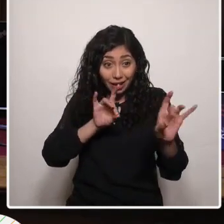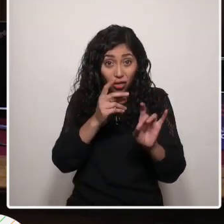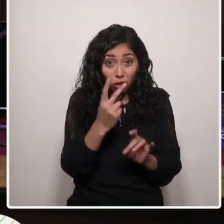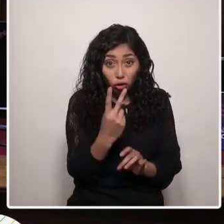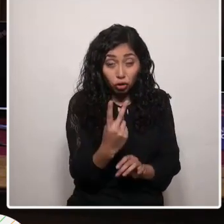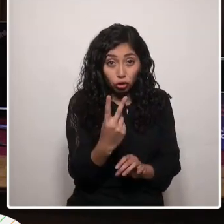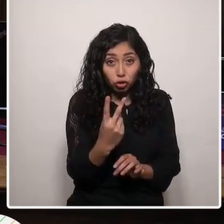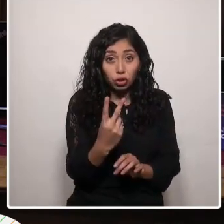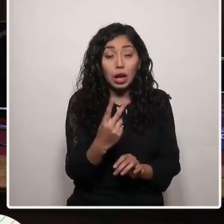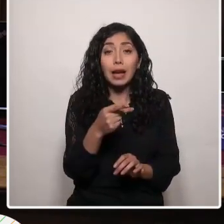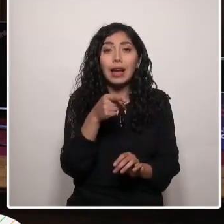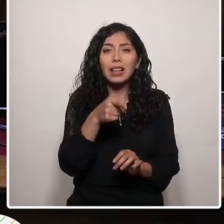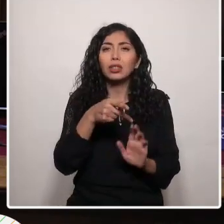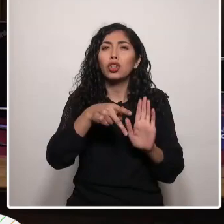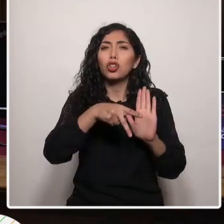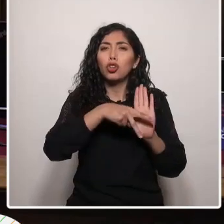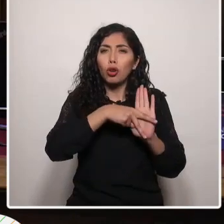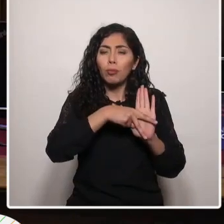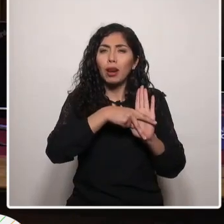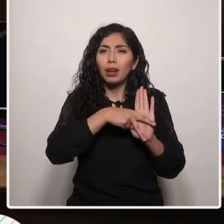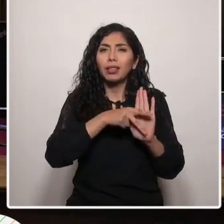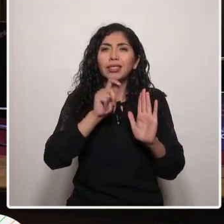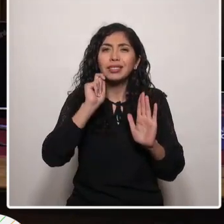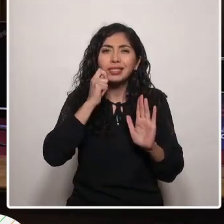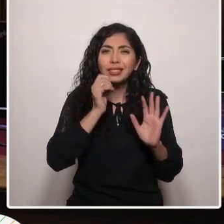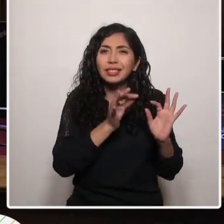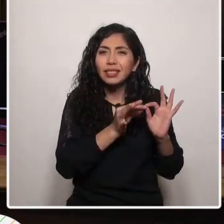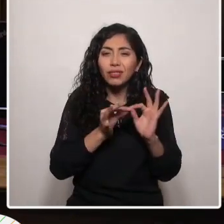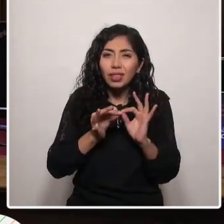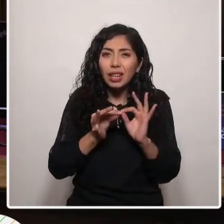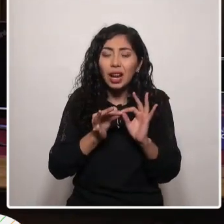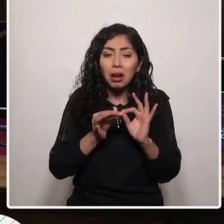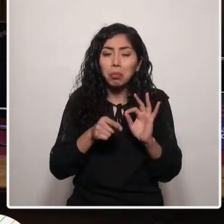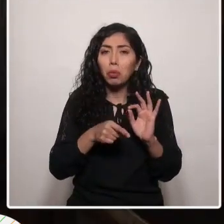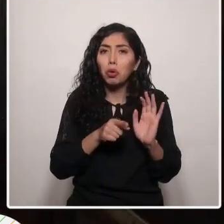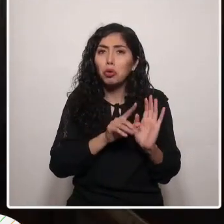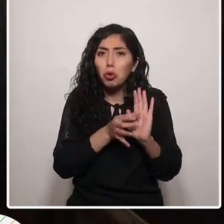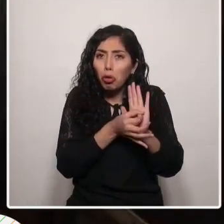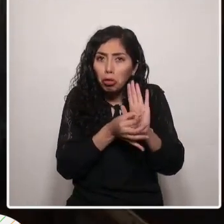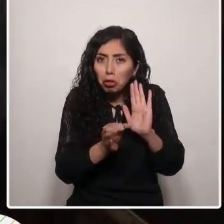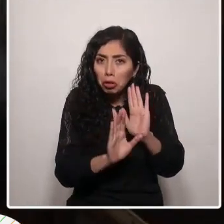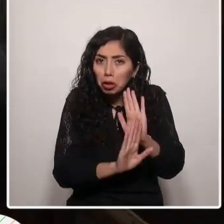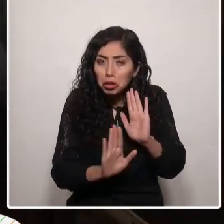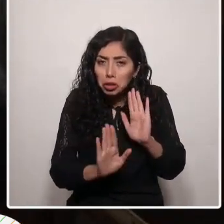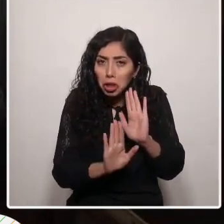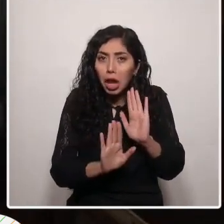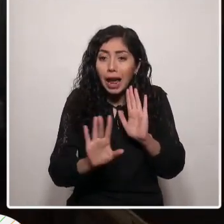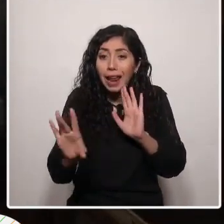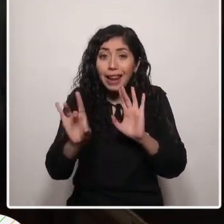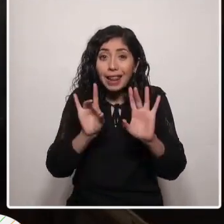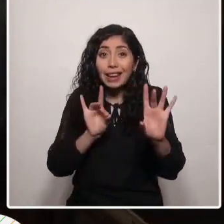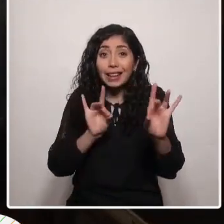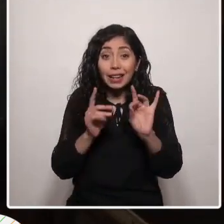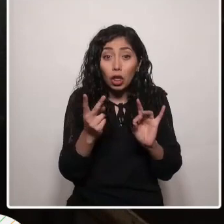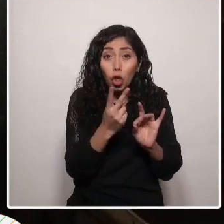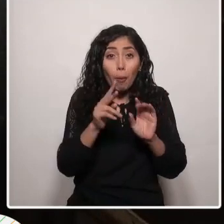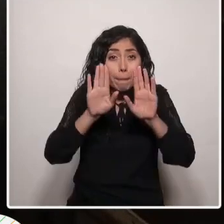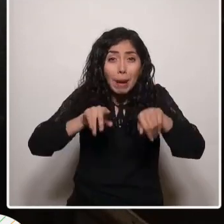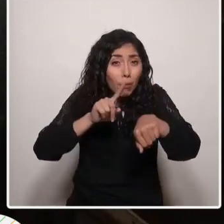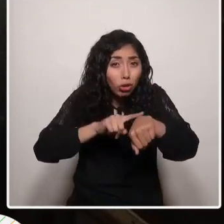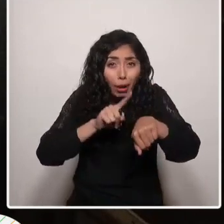que debemos interpretar, obviamente, no señala que sean elegidas las 2 en un mismo